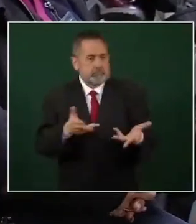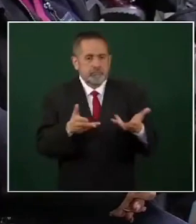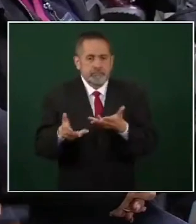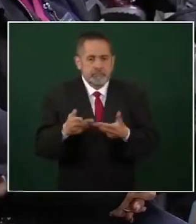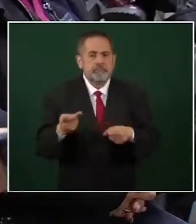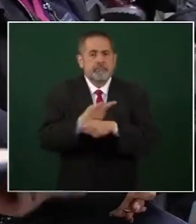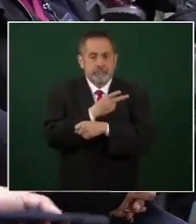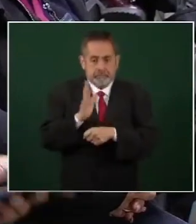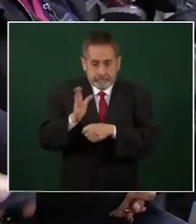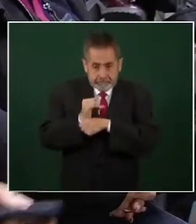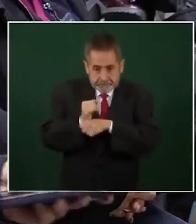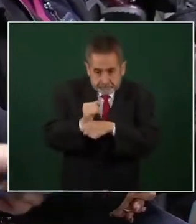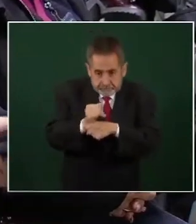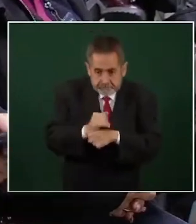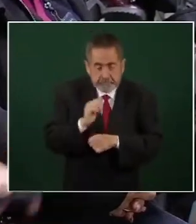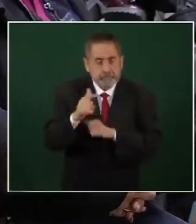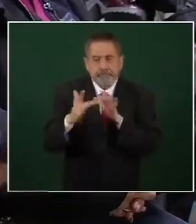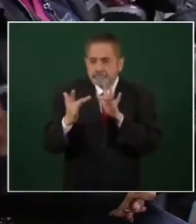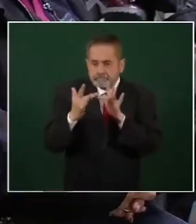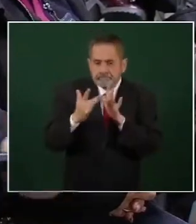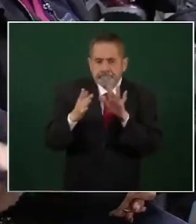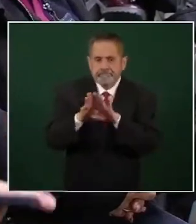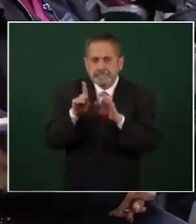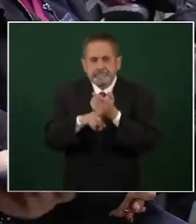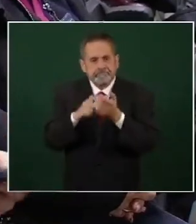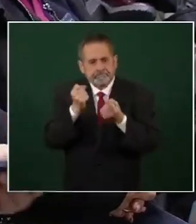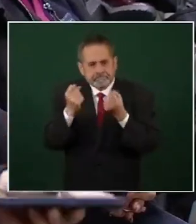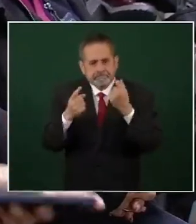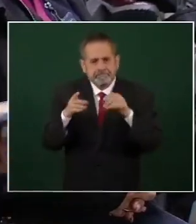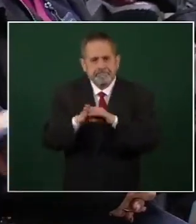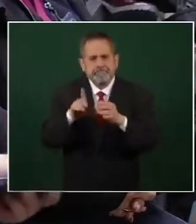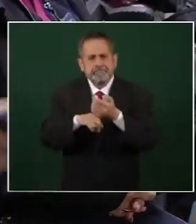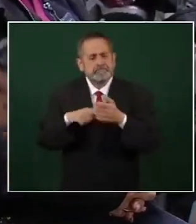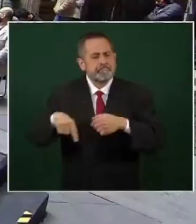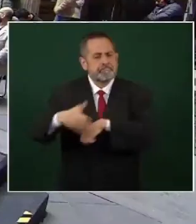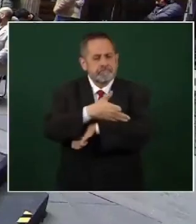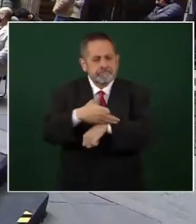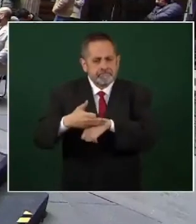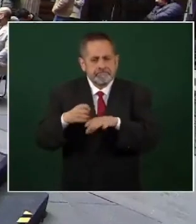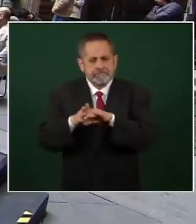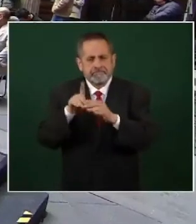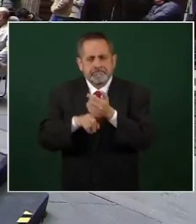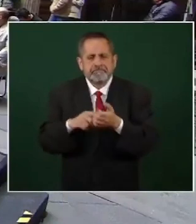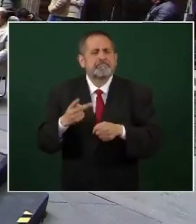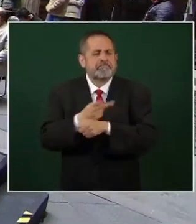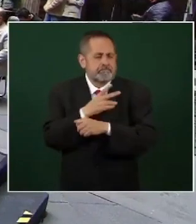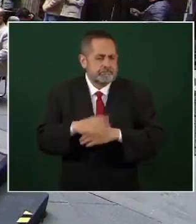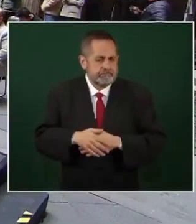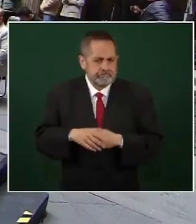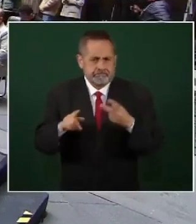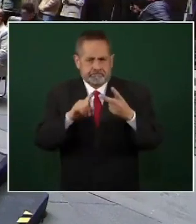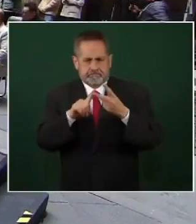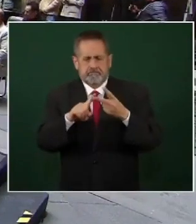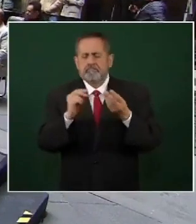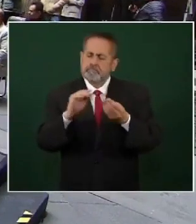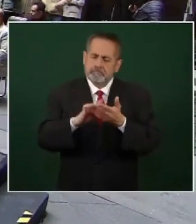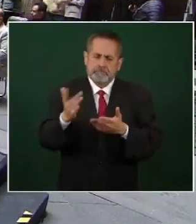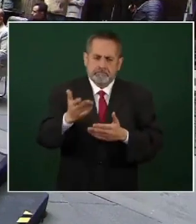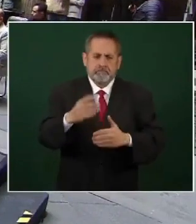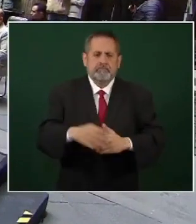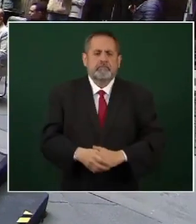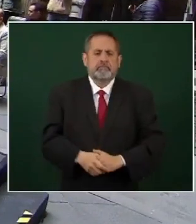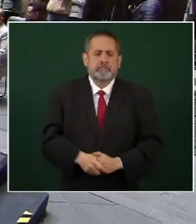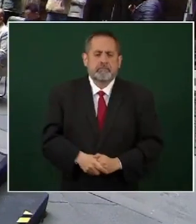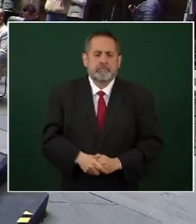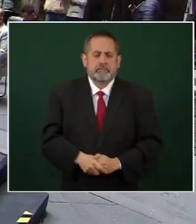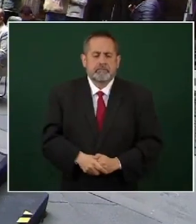si se tiene contacto con pues los cercanos familiares, sí, de estas personas. Sería mi segunda pregunta y le agradezco mucho. Sí, estamos